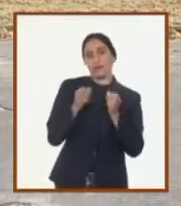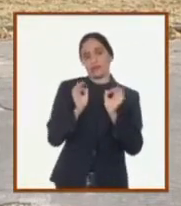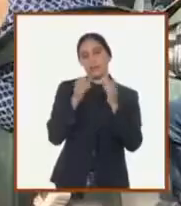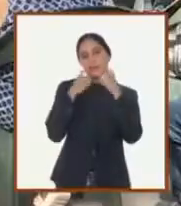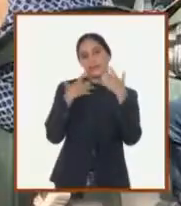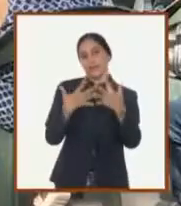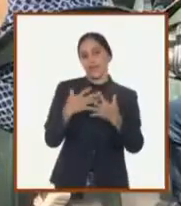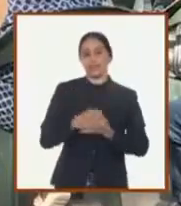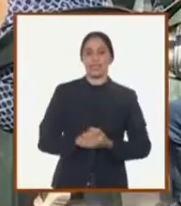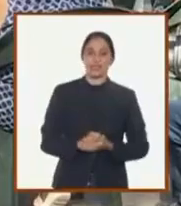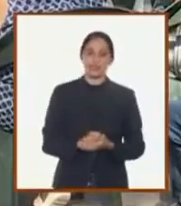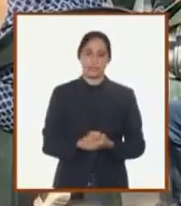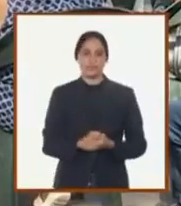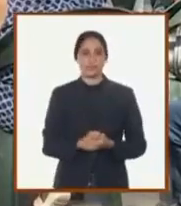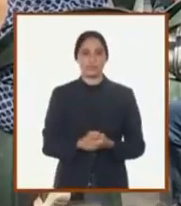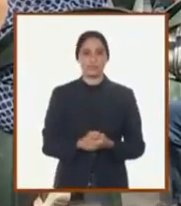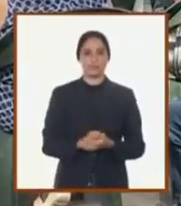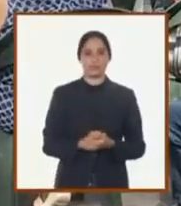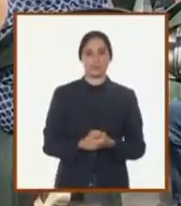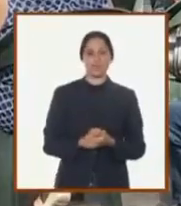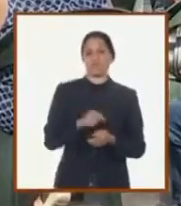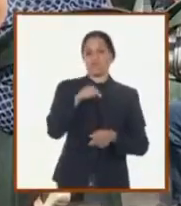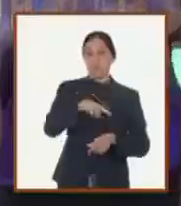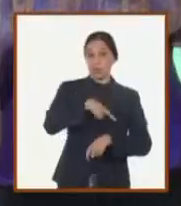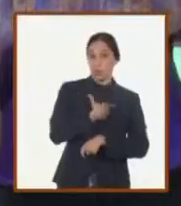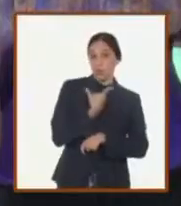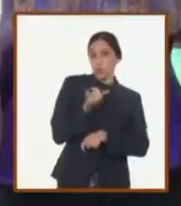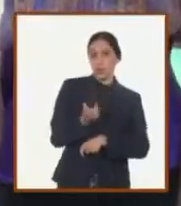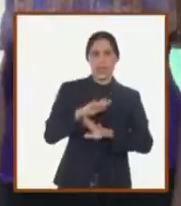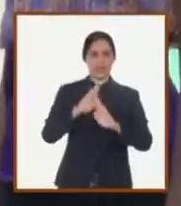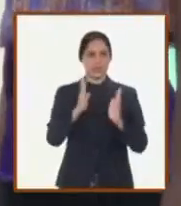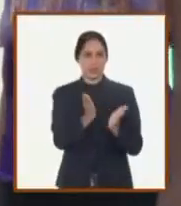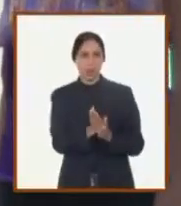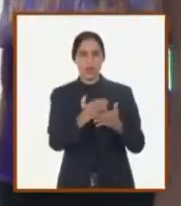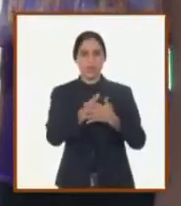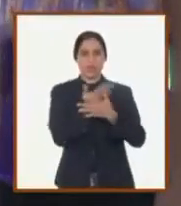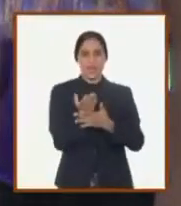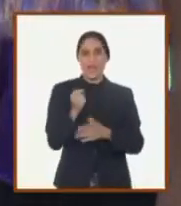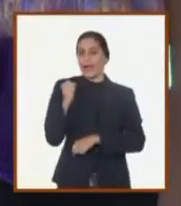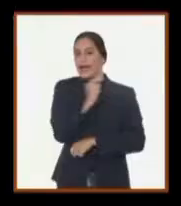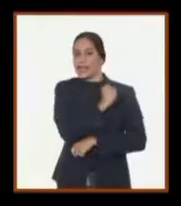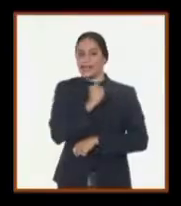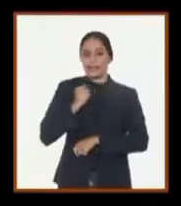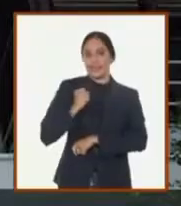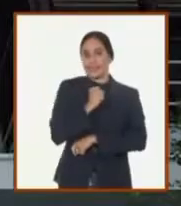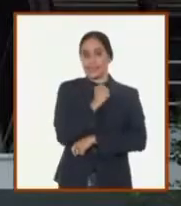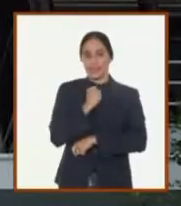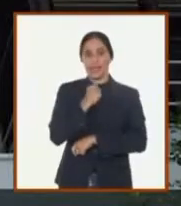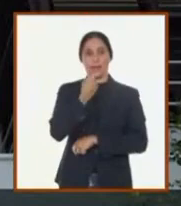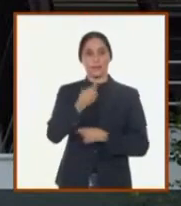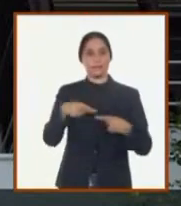que te puedo decir el momento cultural estuvo a cargo de la academia de canto Mariana de